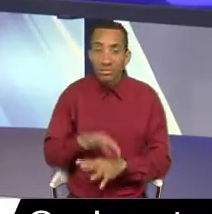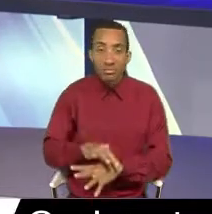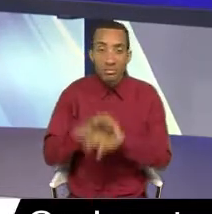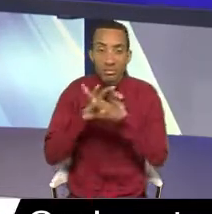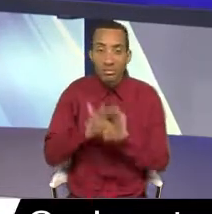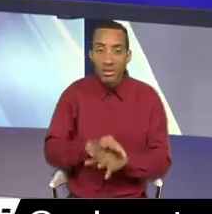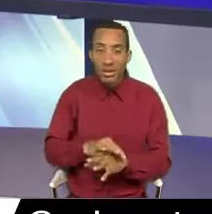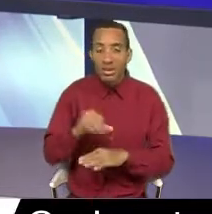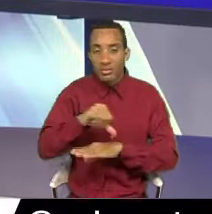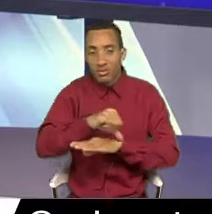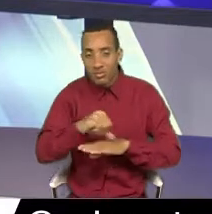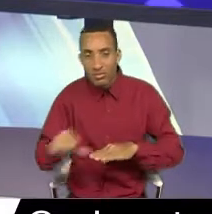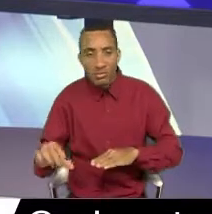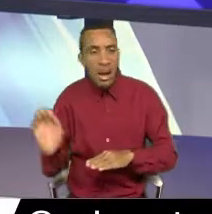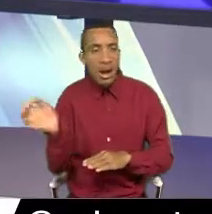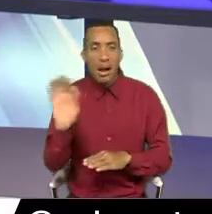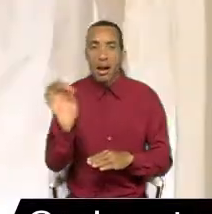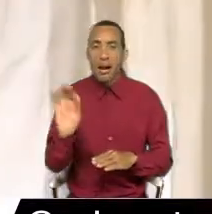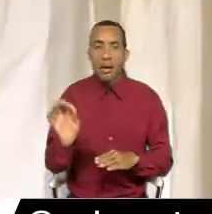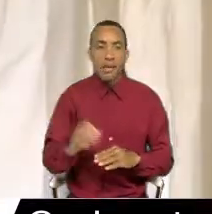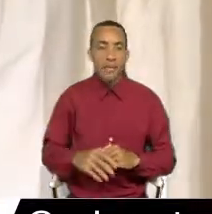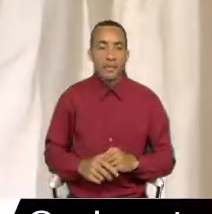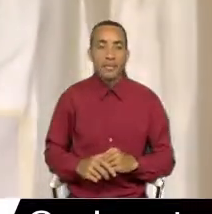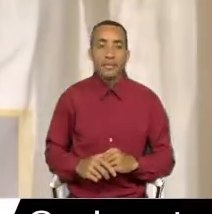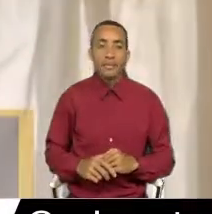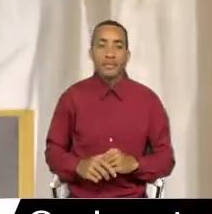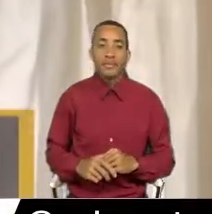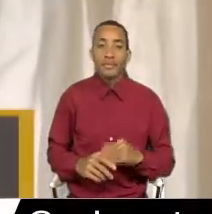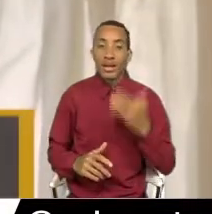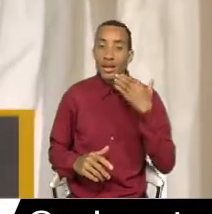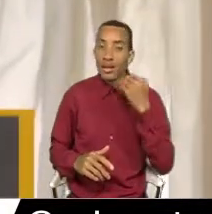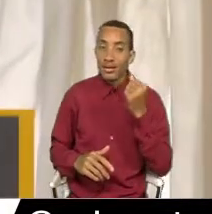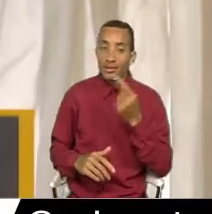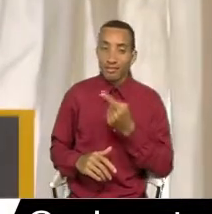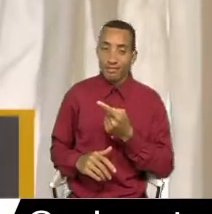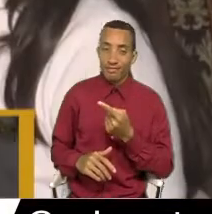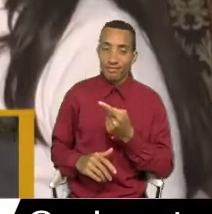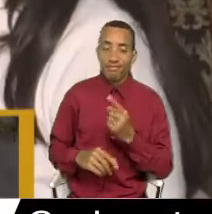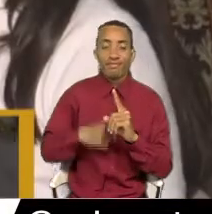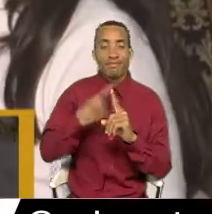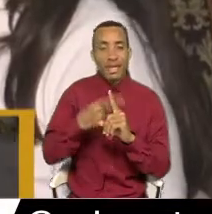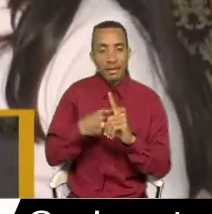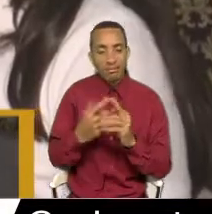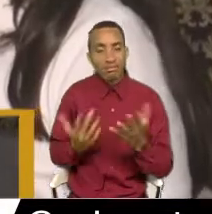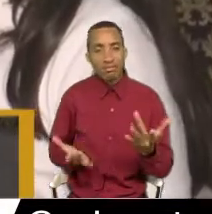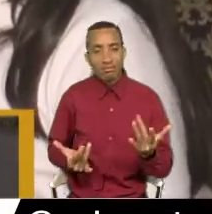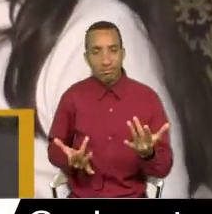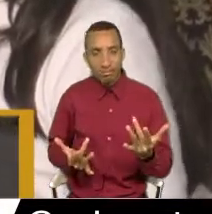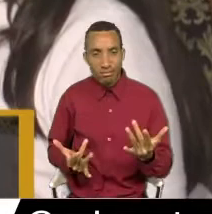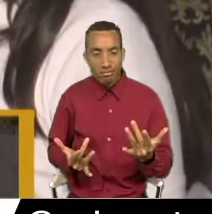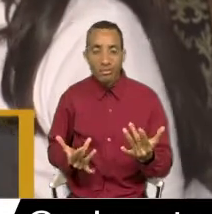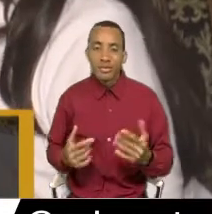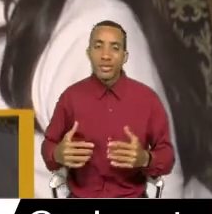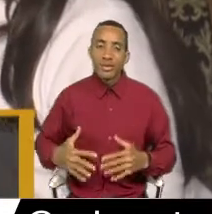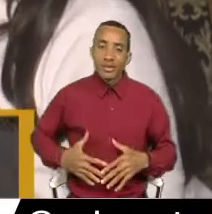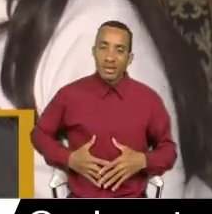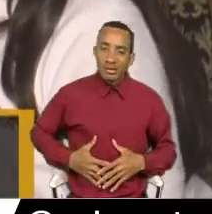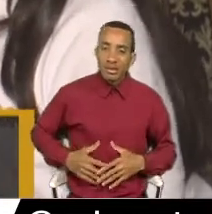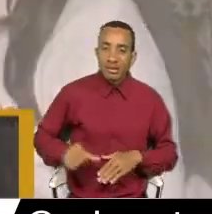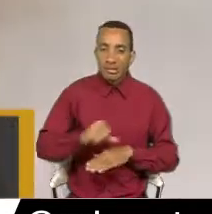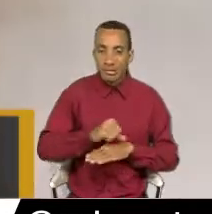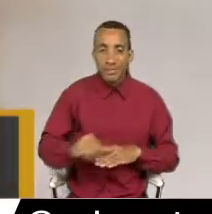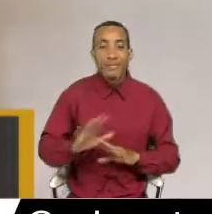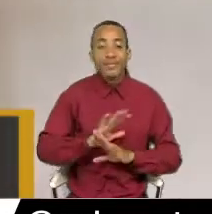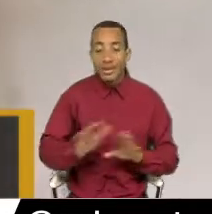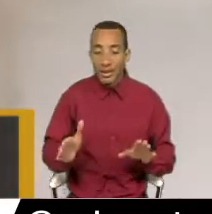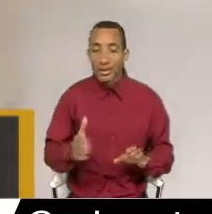le realice la operación. Esta mujer lleva varios meses esperando por una cirugía de estómago prioritaria que ya le fue autorizada